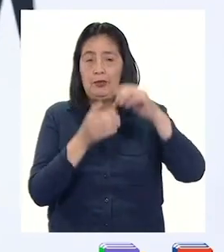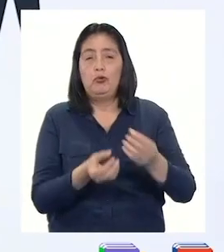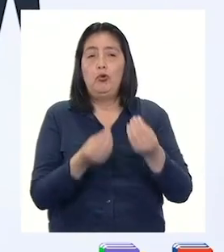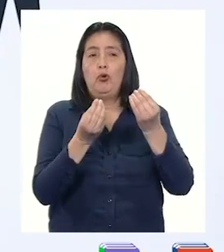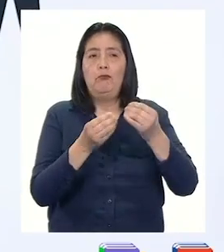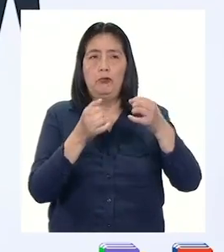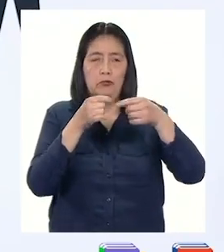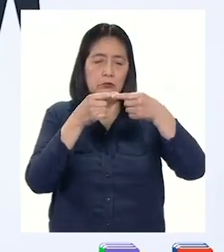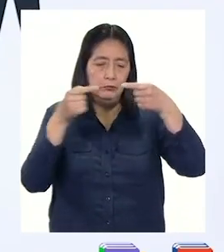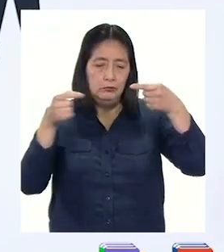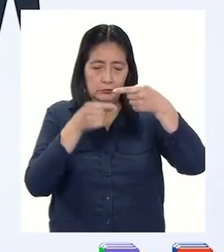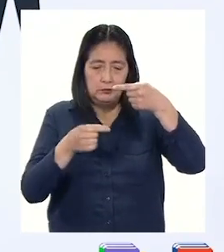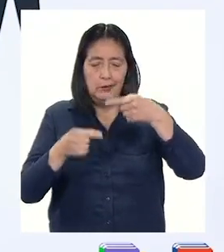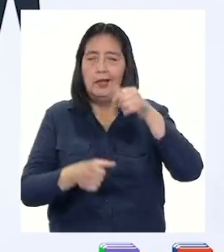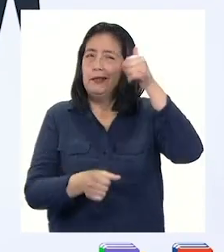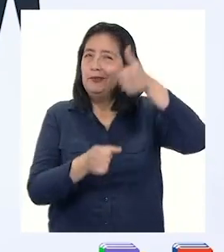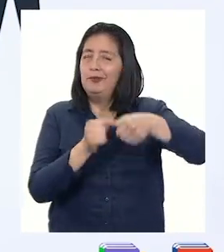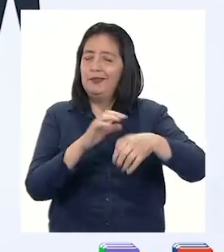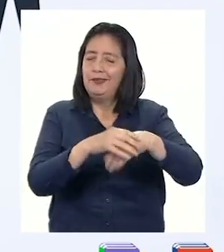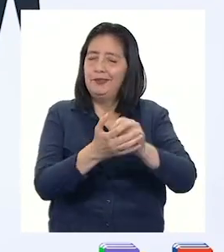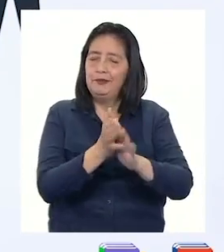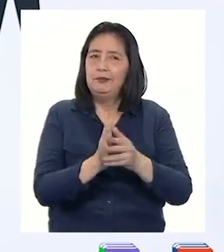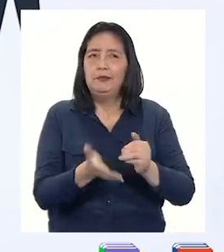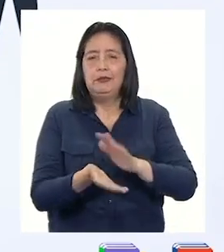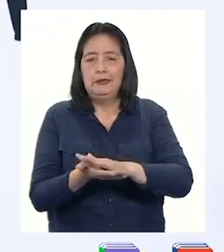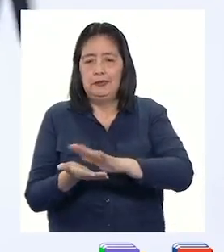información. Recuerda lavarte muy bien las manos y